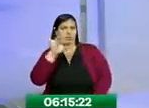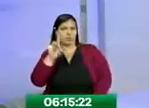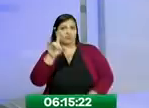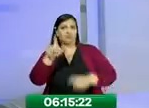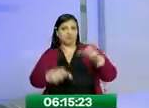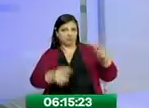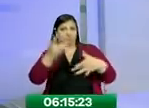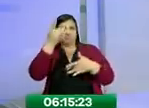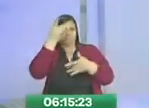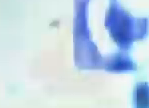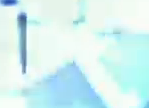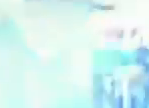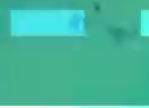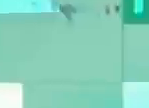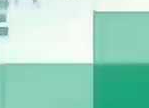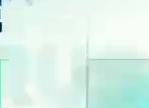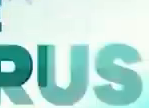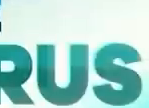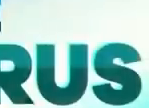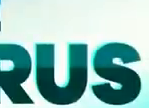informe.